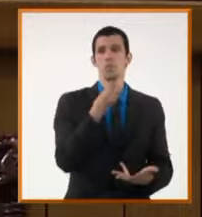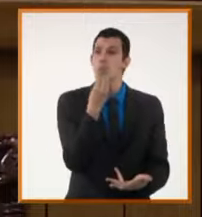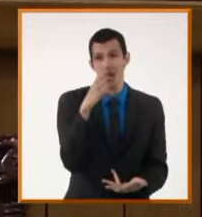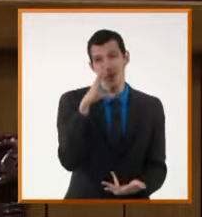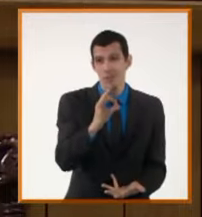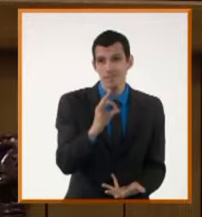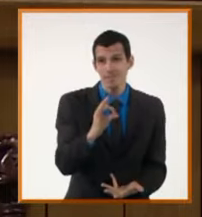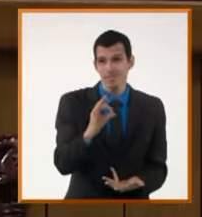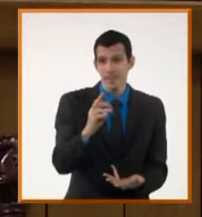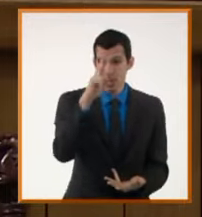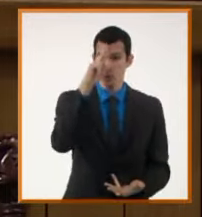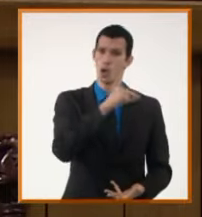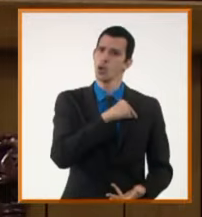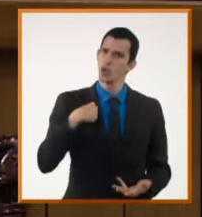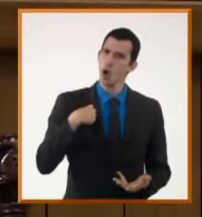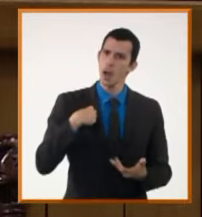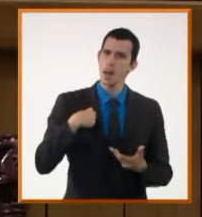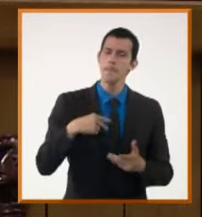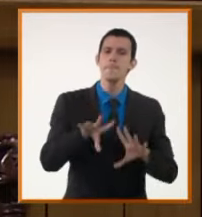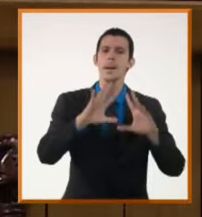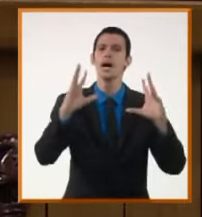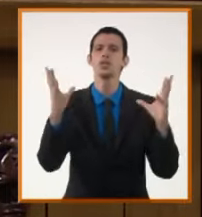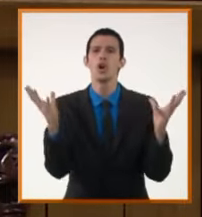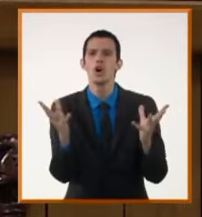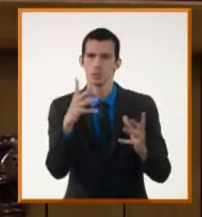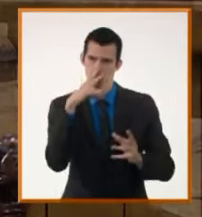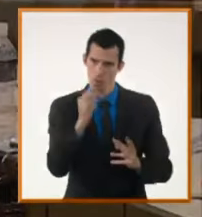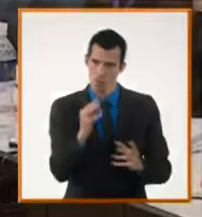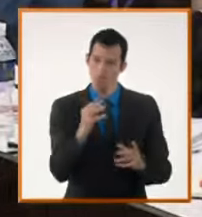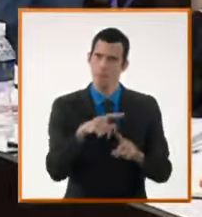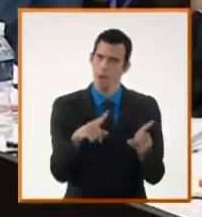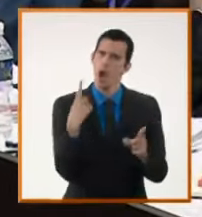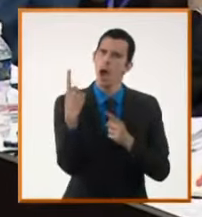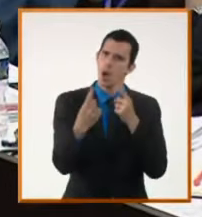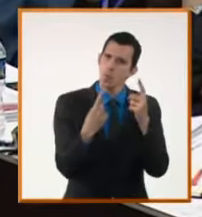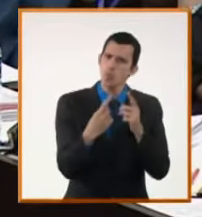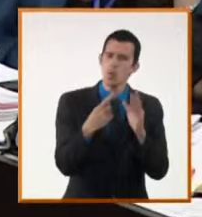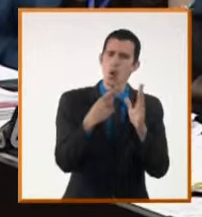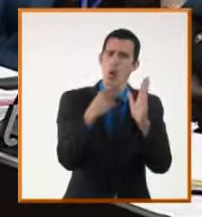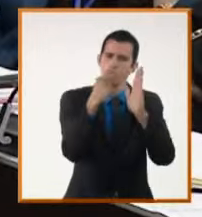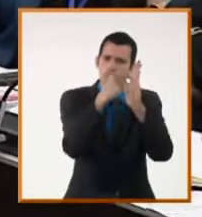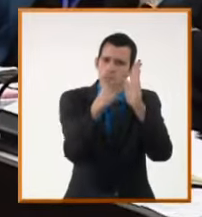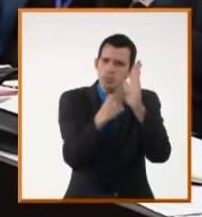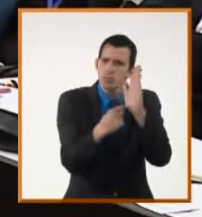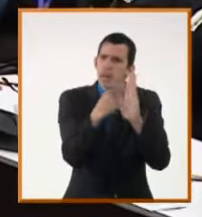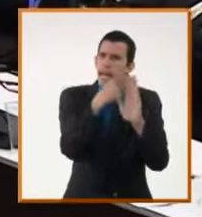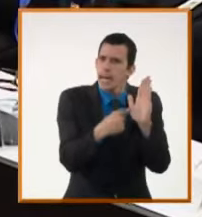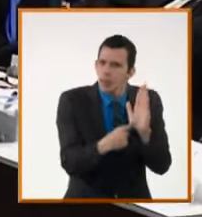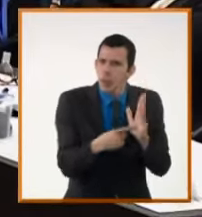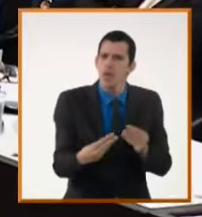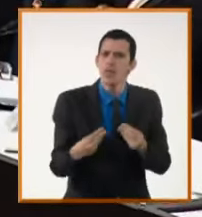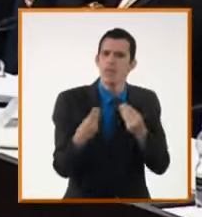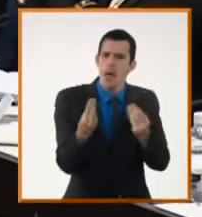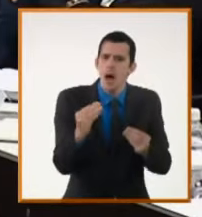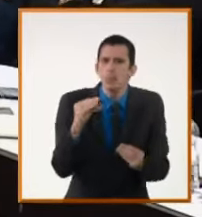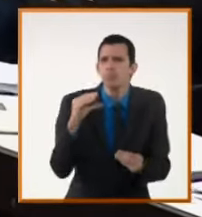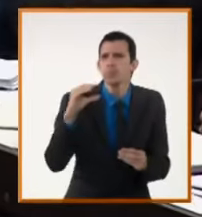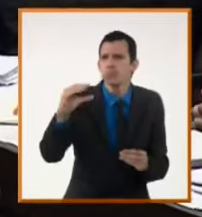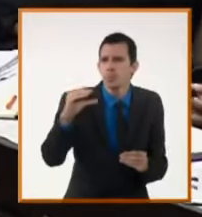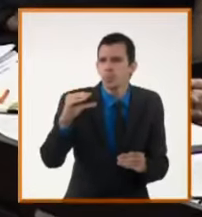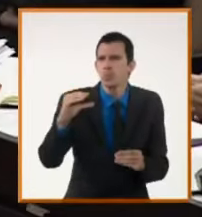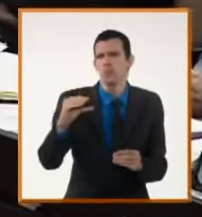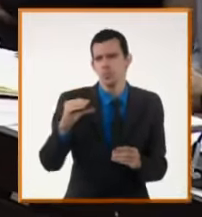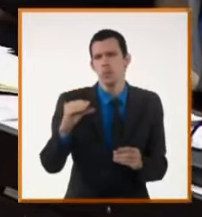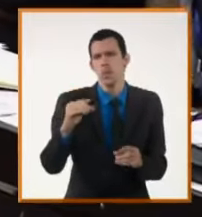ahora, pero sí aprobamos algunas medidas que van a tener un importante impacto. En la salud vamos a incrementar el pago por